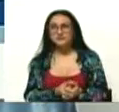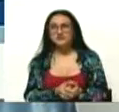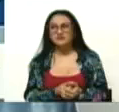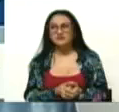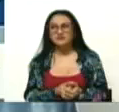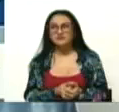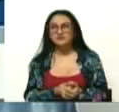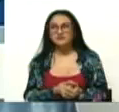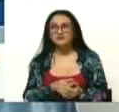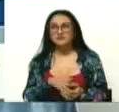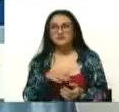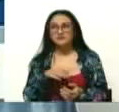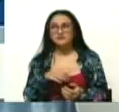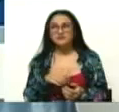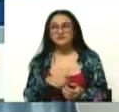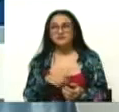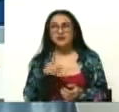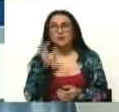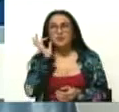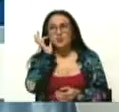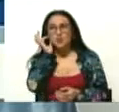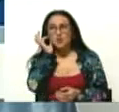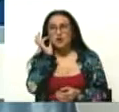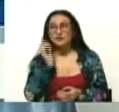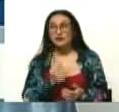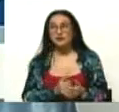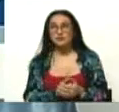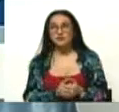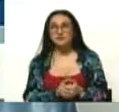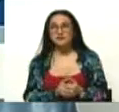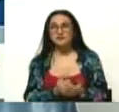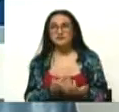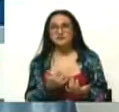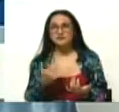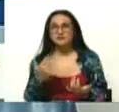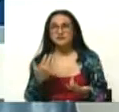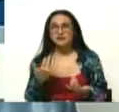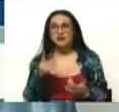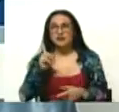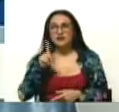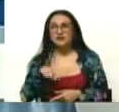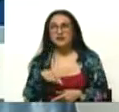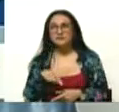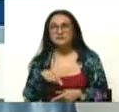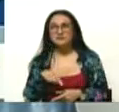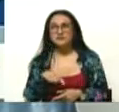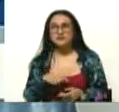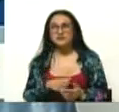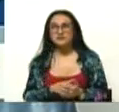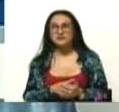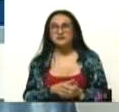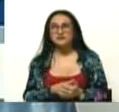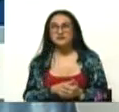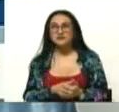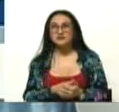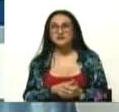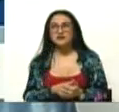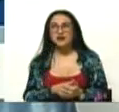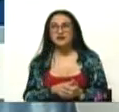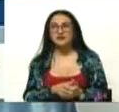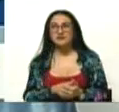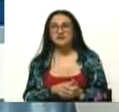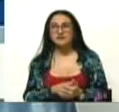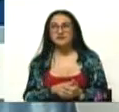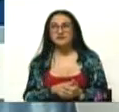con el uso de mujeres para ello, de adultos, y también a la vez hacían pornografía